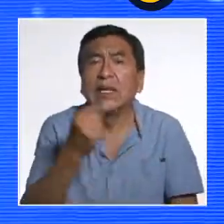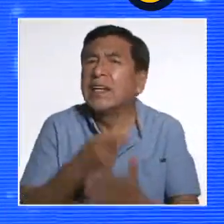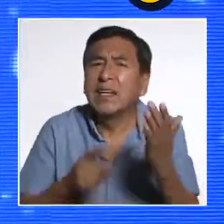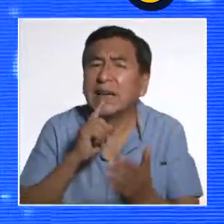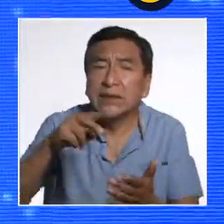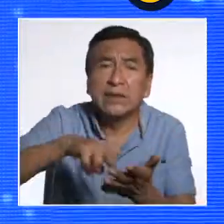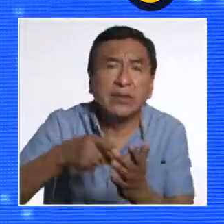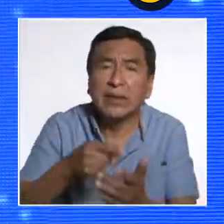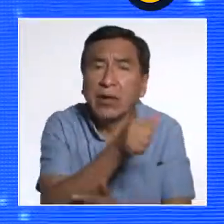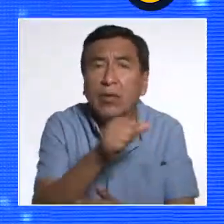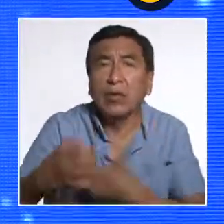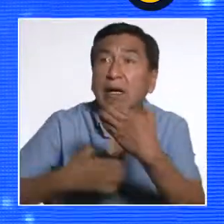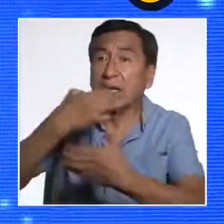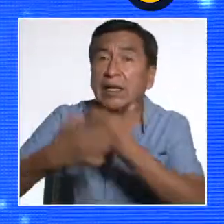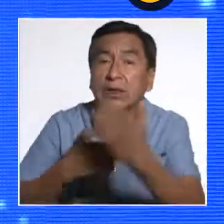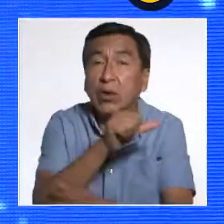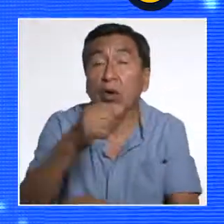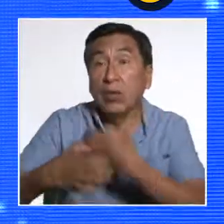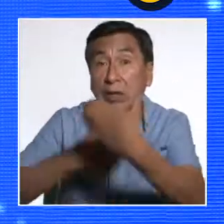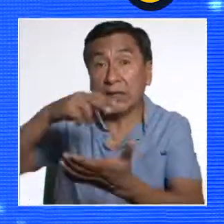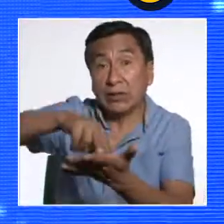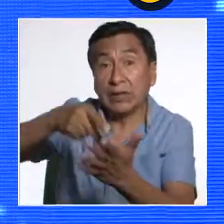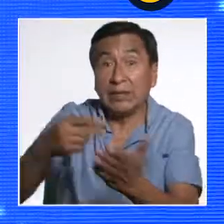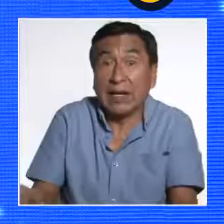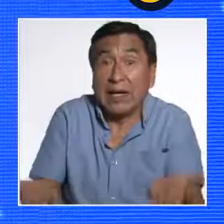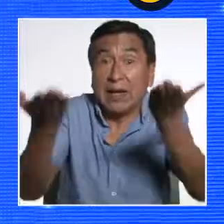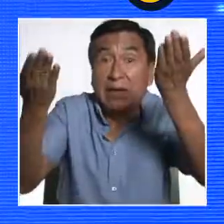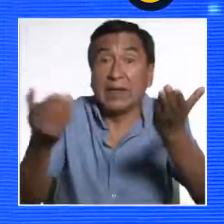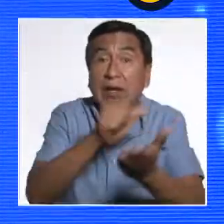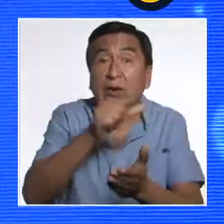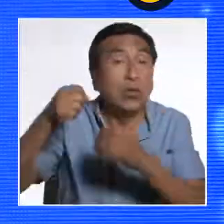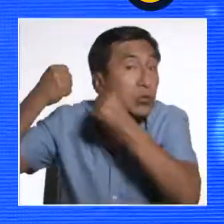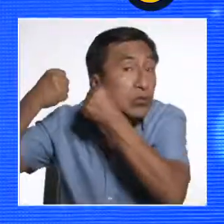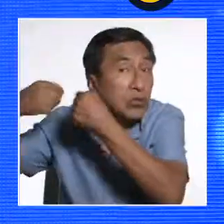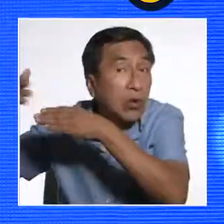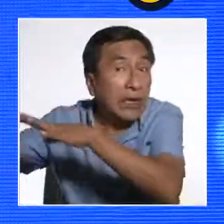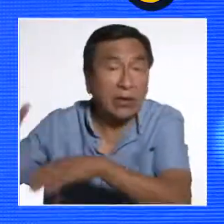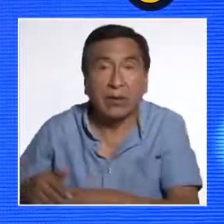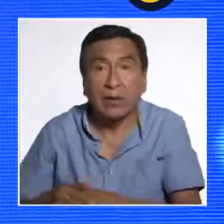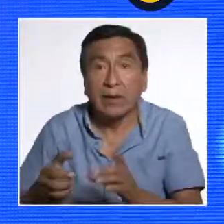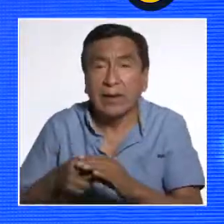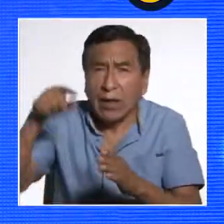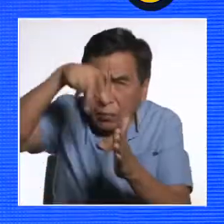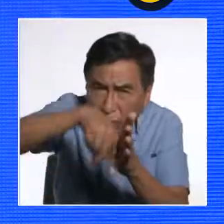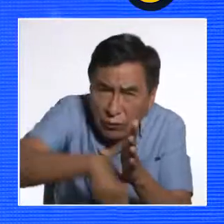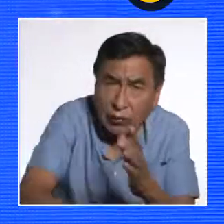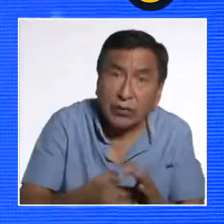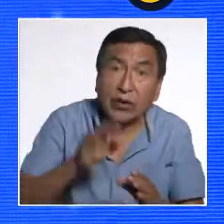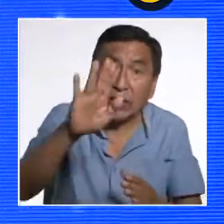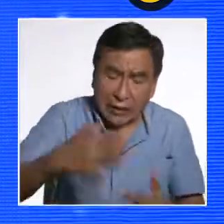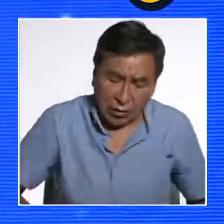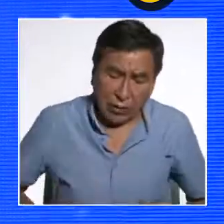grito? Un grito significa levantar un sonido de lo profundo de tu